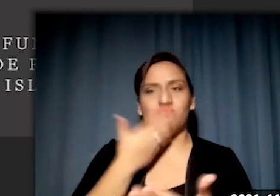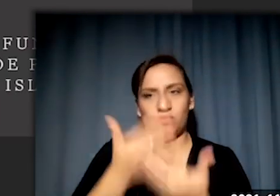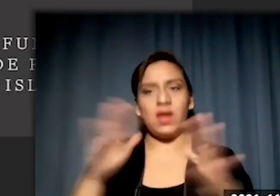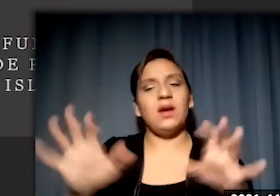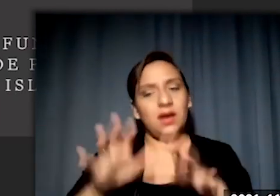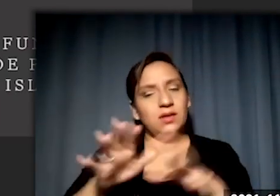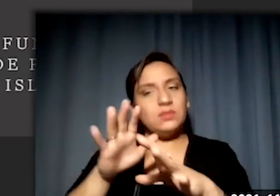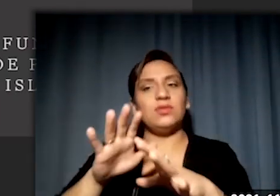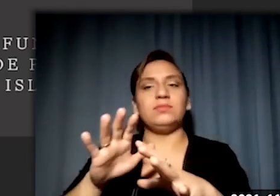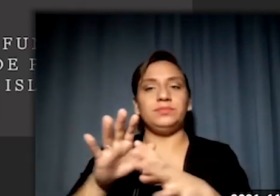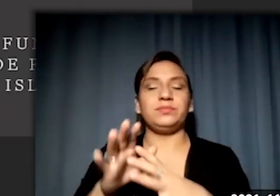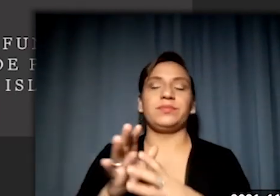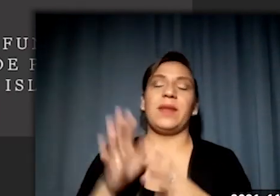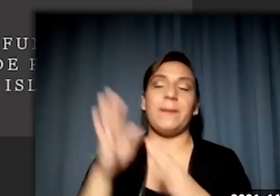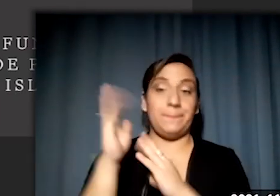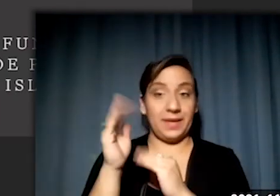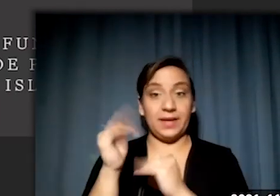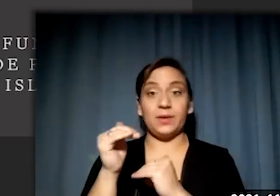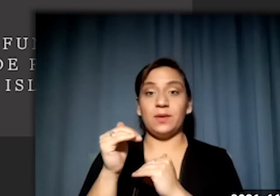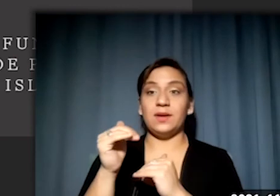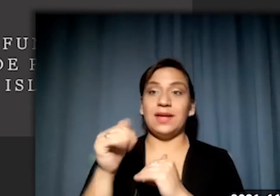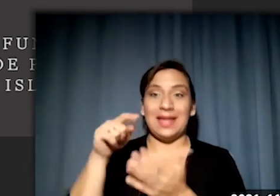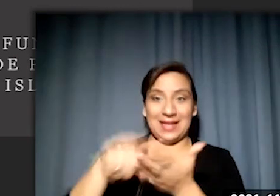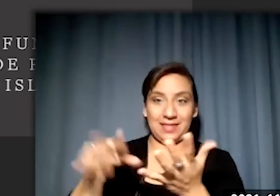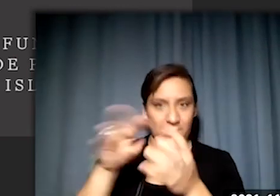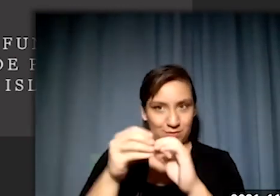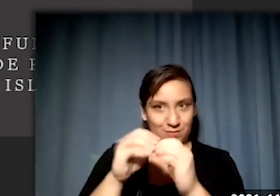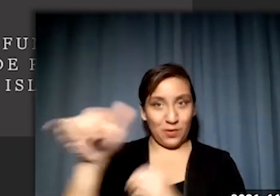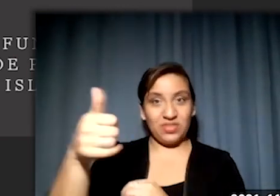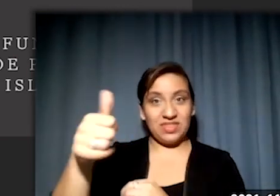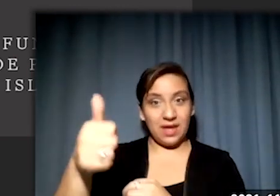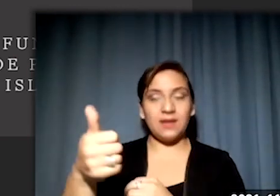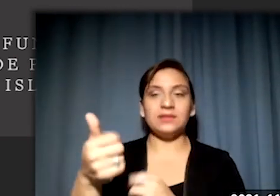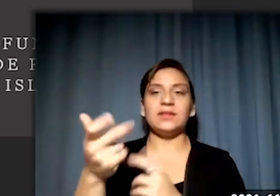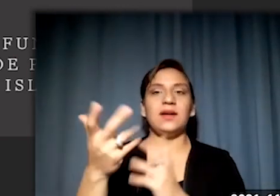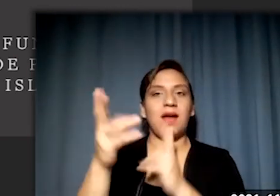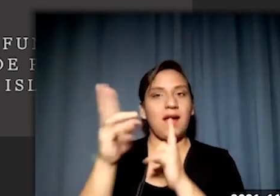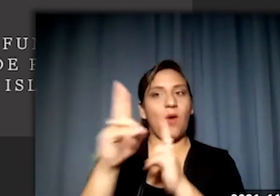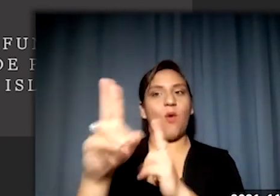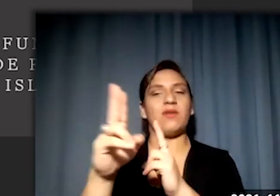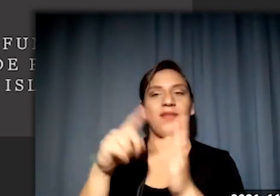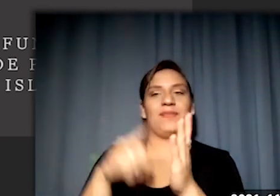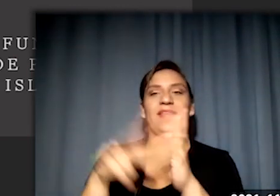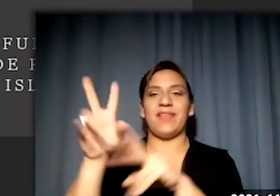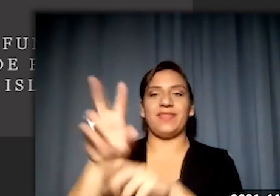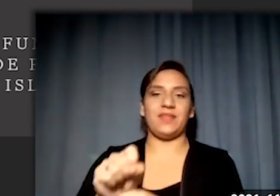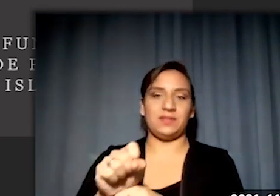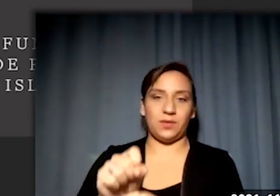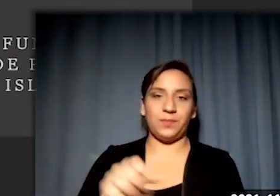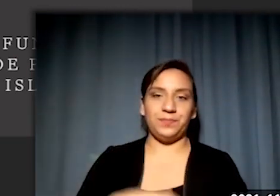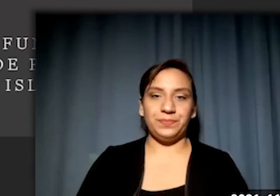ejecutados. Espero que Patrimonio 10 haga honra de esta tradición. Patrimonio 10